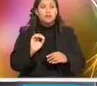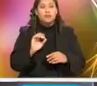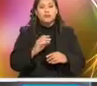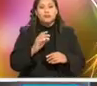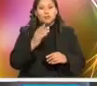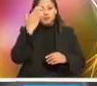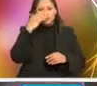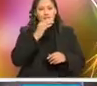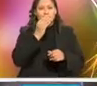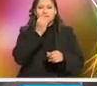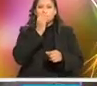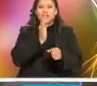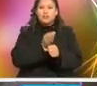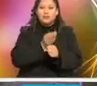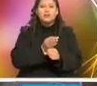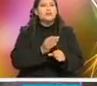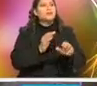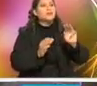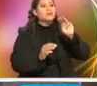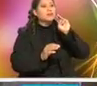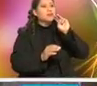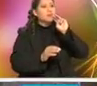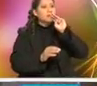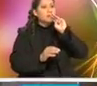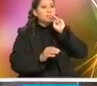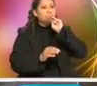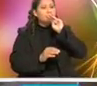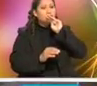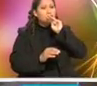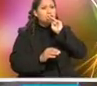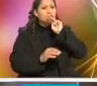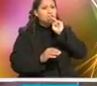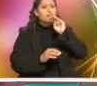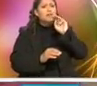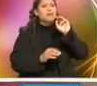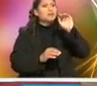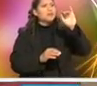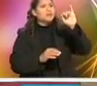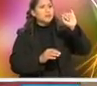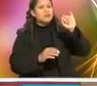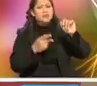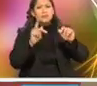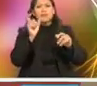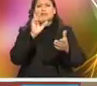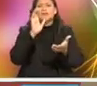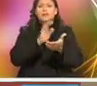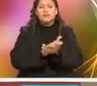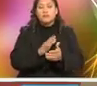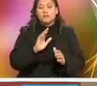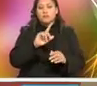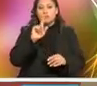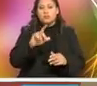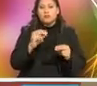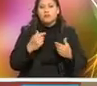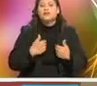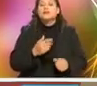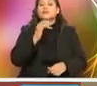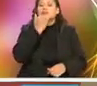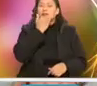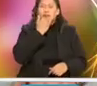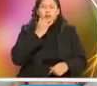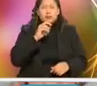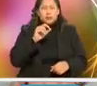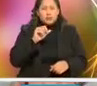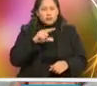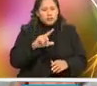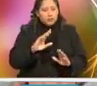famoso chiste que llegan con la mamá y mamá, me saqué el premio Nobel de Física, sí, pero ¿cuándo vas a casarte? Y tener que tampoco necesita hacer eso una mujer ya